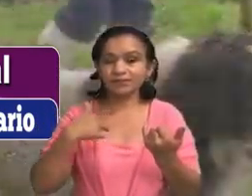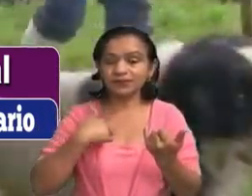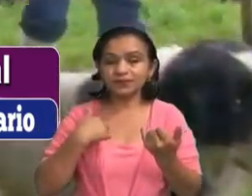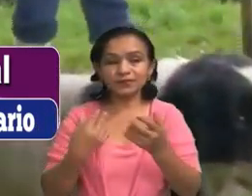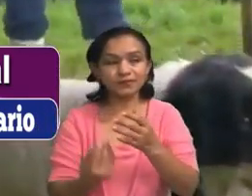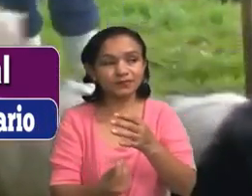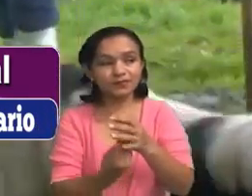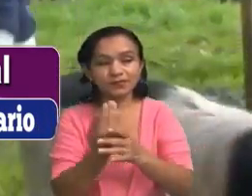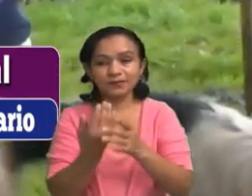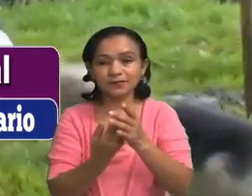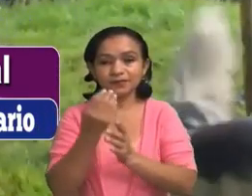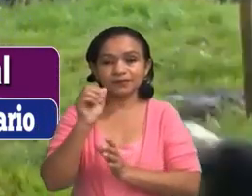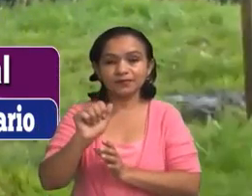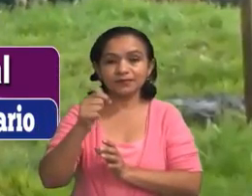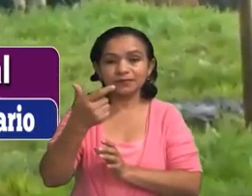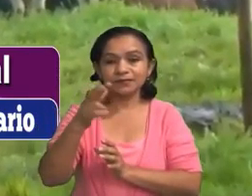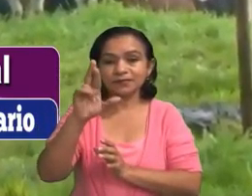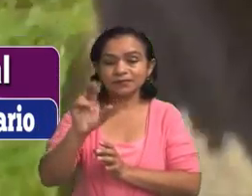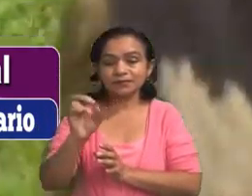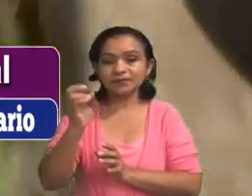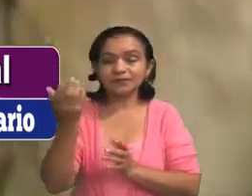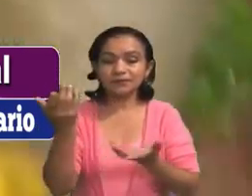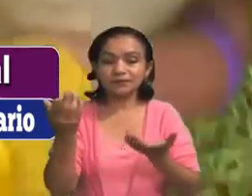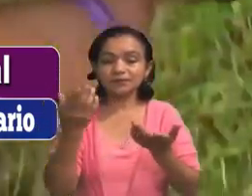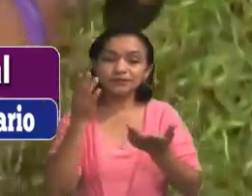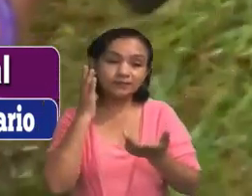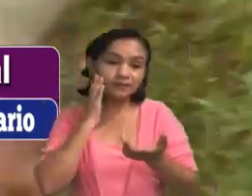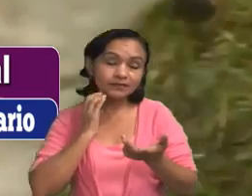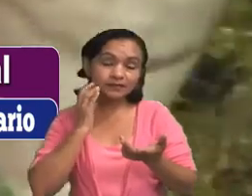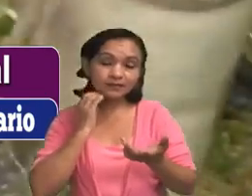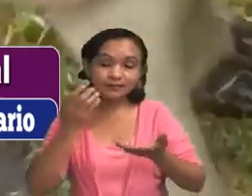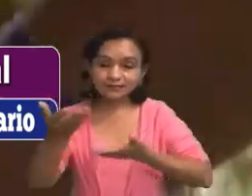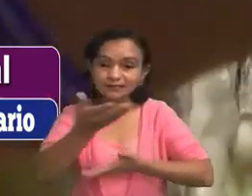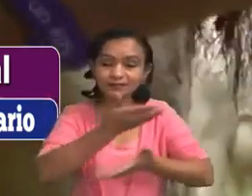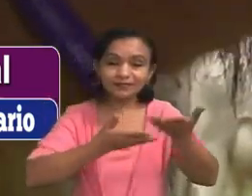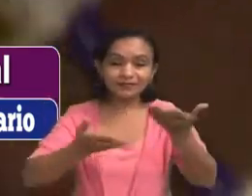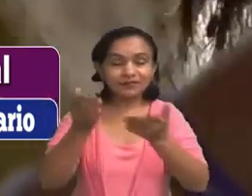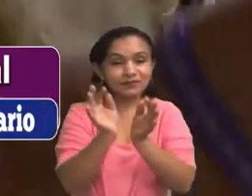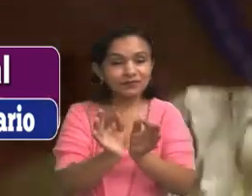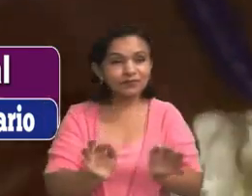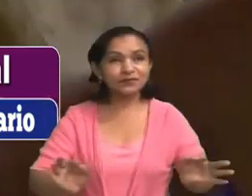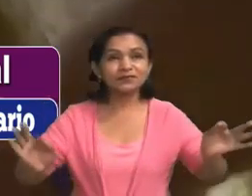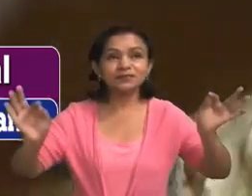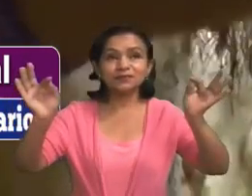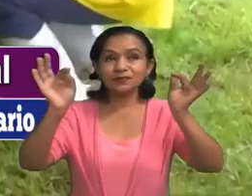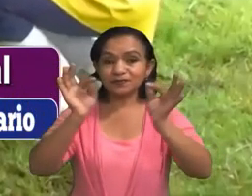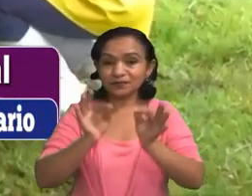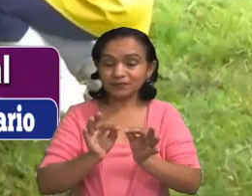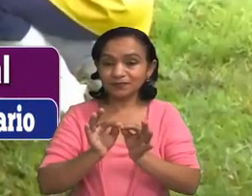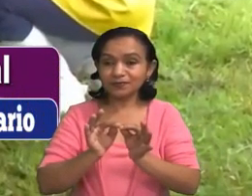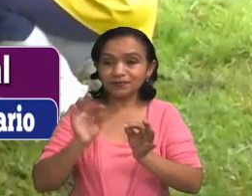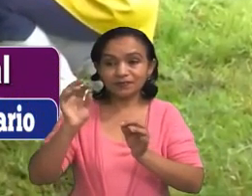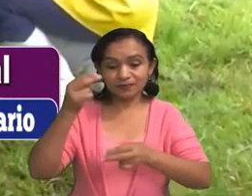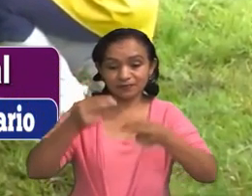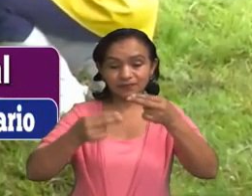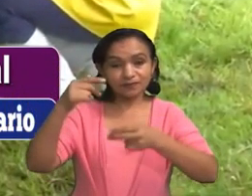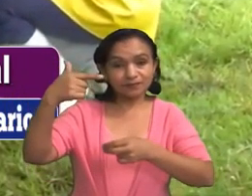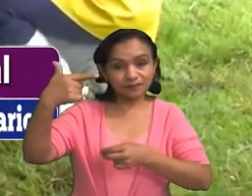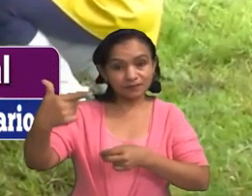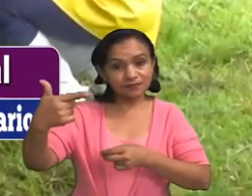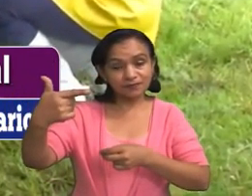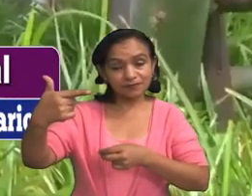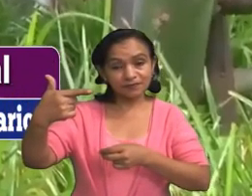agroecología, y también compartir experiencias. Y el otro eje fundamental que va a tener este 7º Congreso Nacional